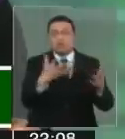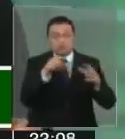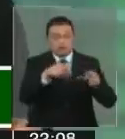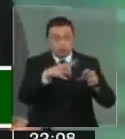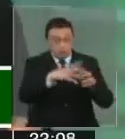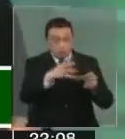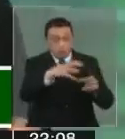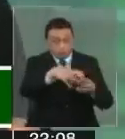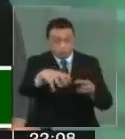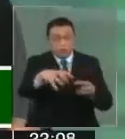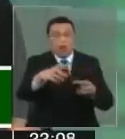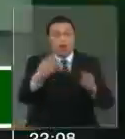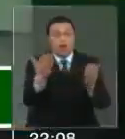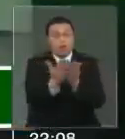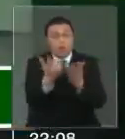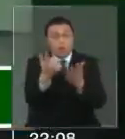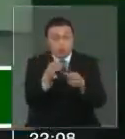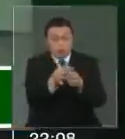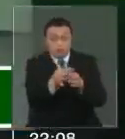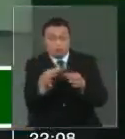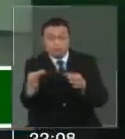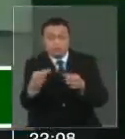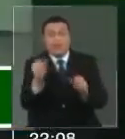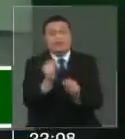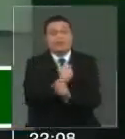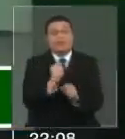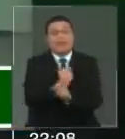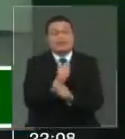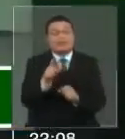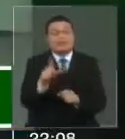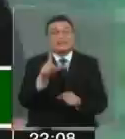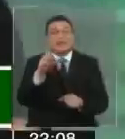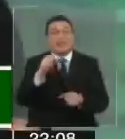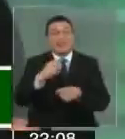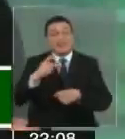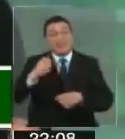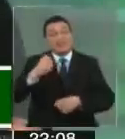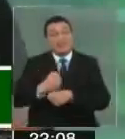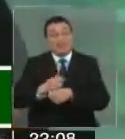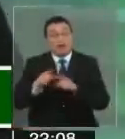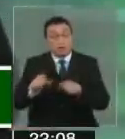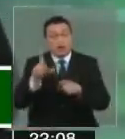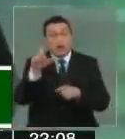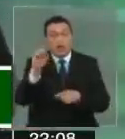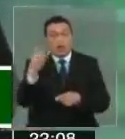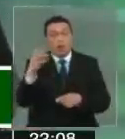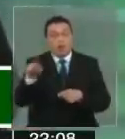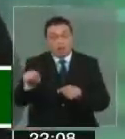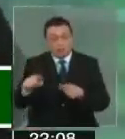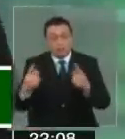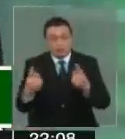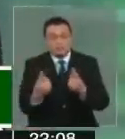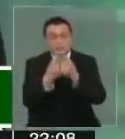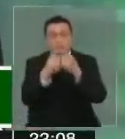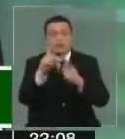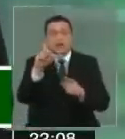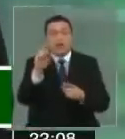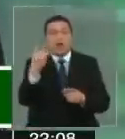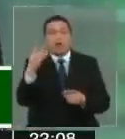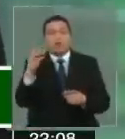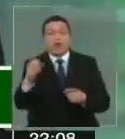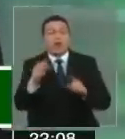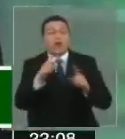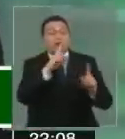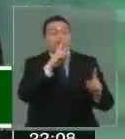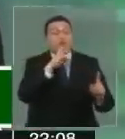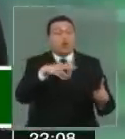parte del colegio que tenía un taller laboral. Y ahí estaba Laurita. Mira. Y ahí se encuentra Laurita,